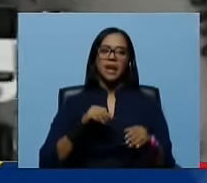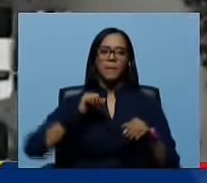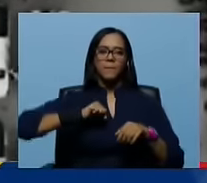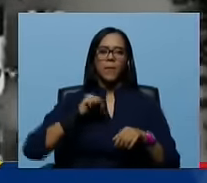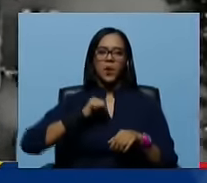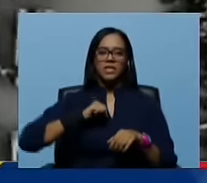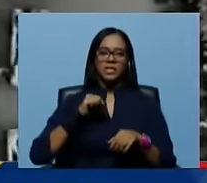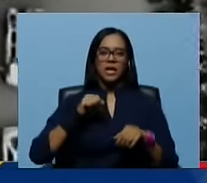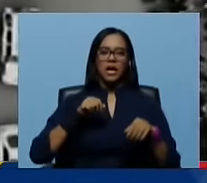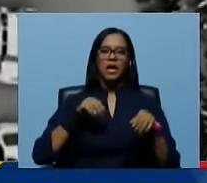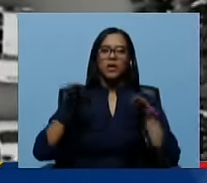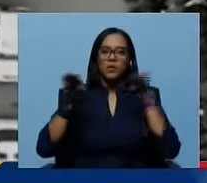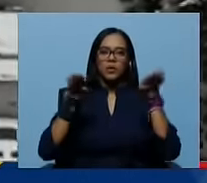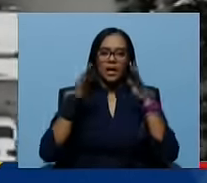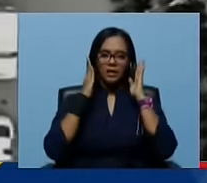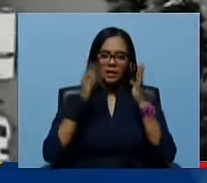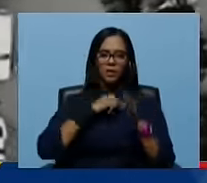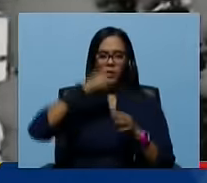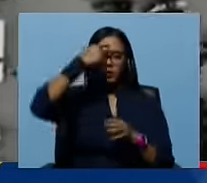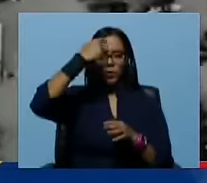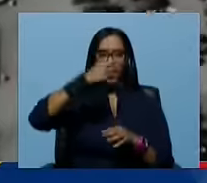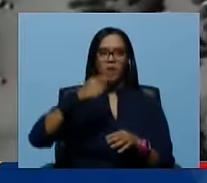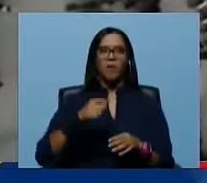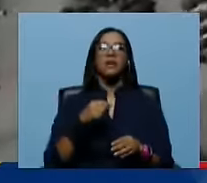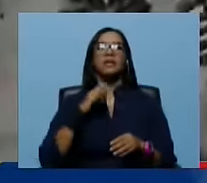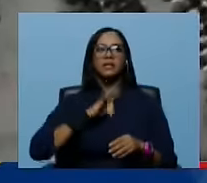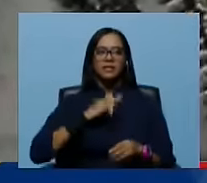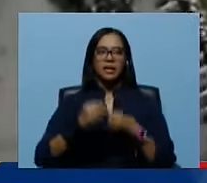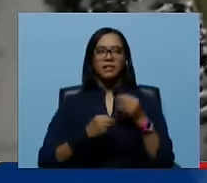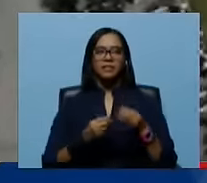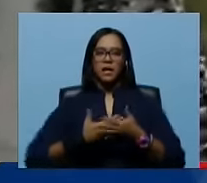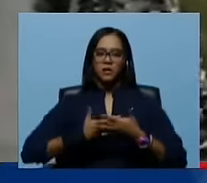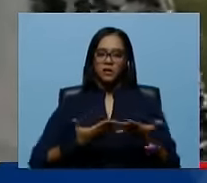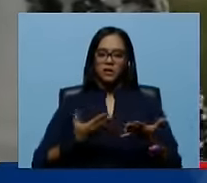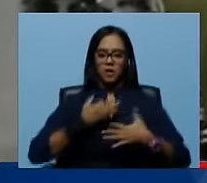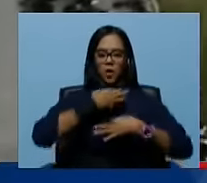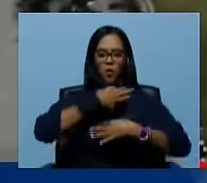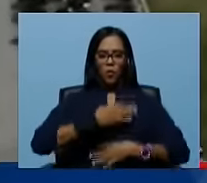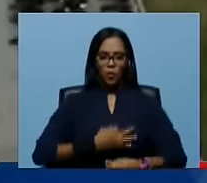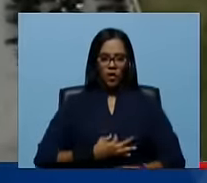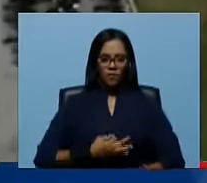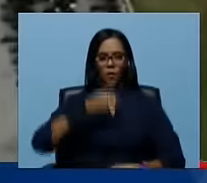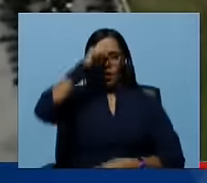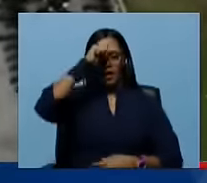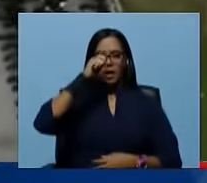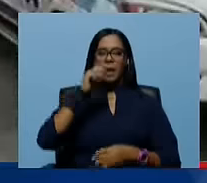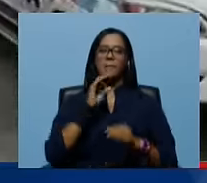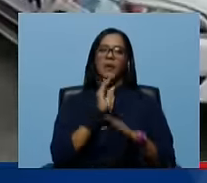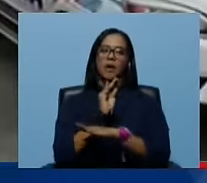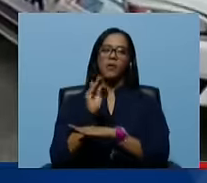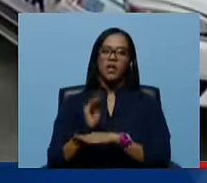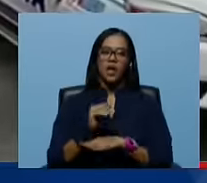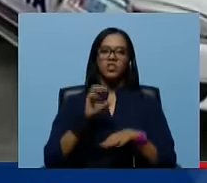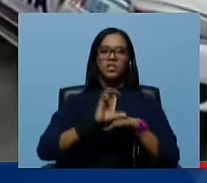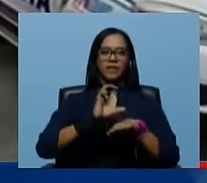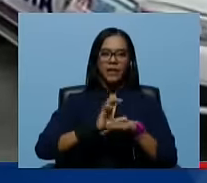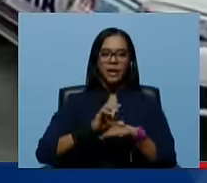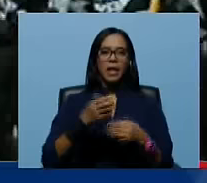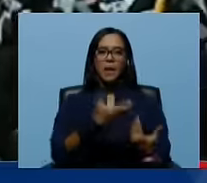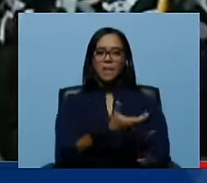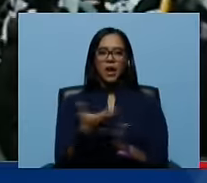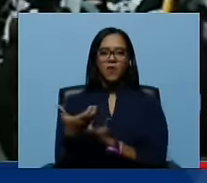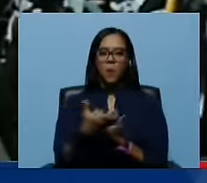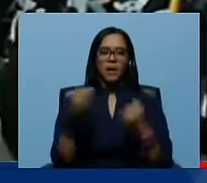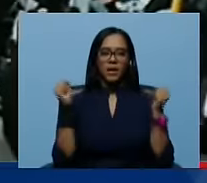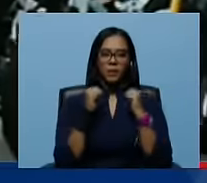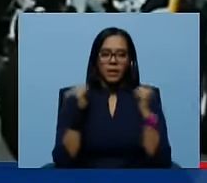atiende a nuestro pueblo. Se está haciendo dotación de uniformes para protección civil, para los bomberos de Mérida,